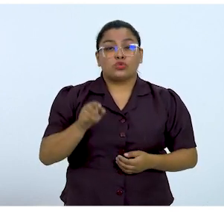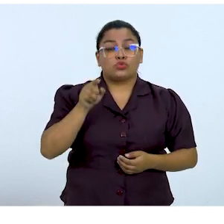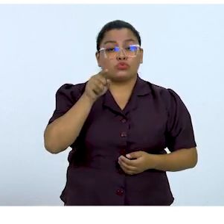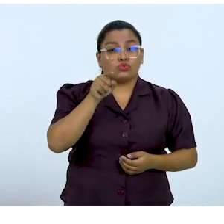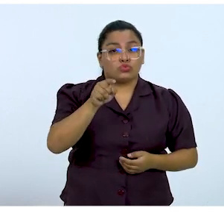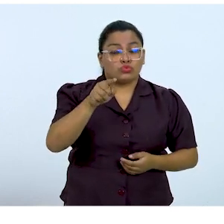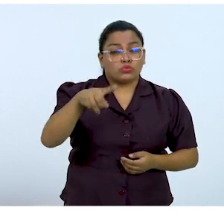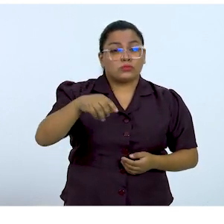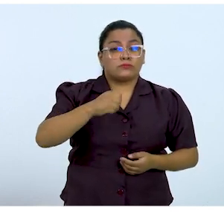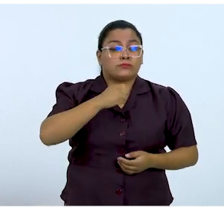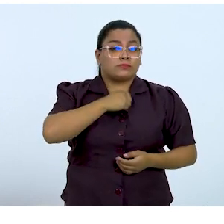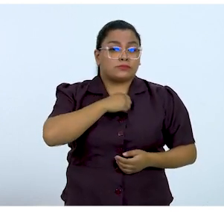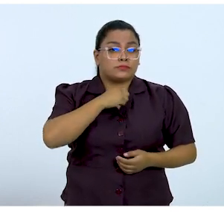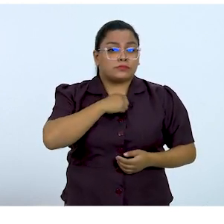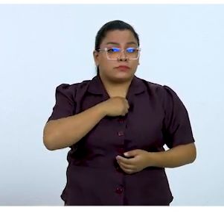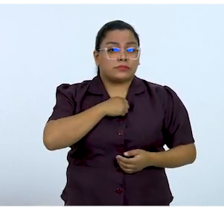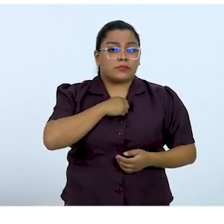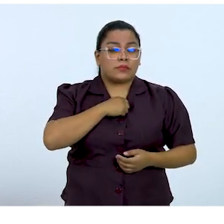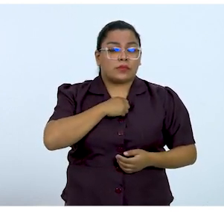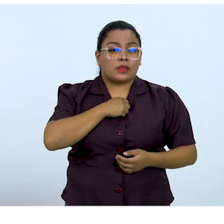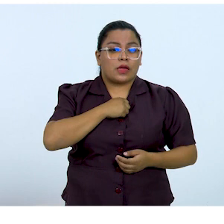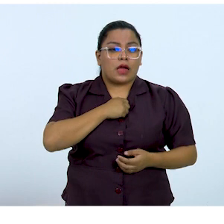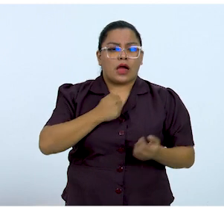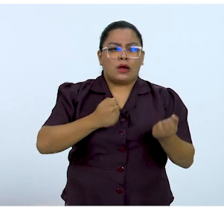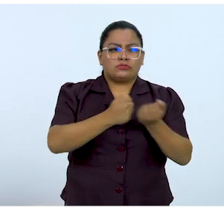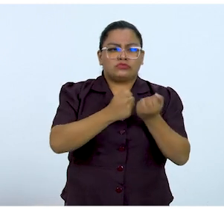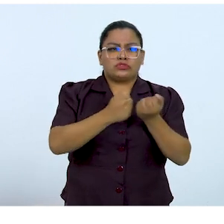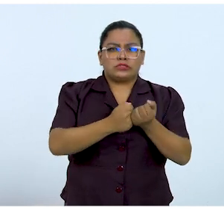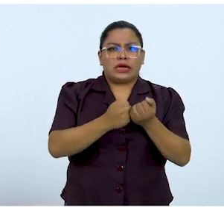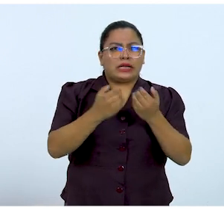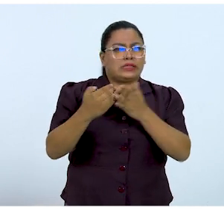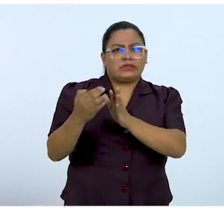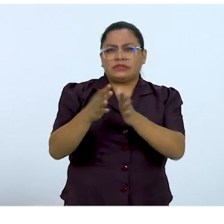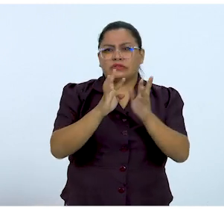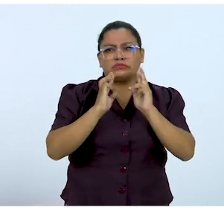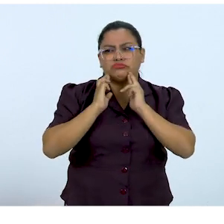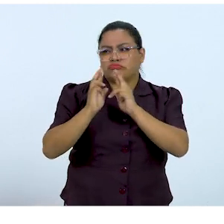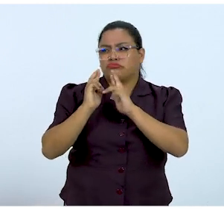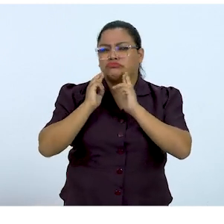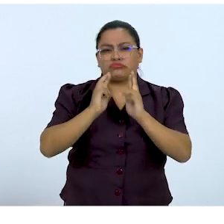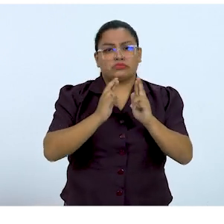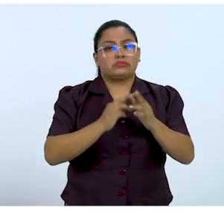tú procures compartir la mayor cantidad de soluciones distintas.